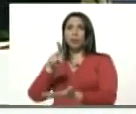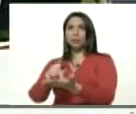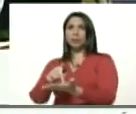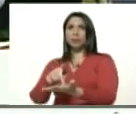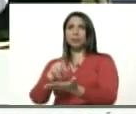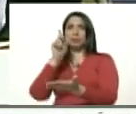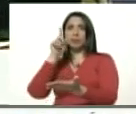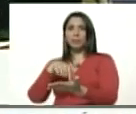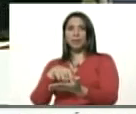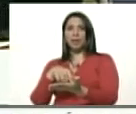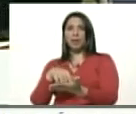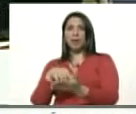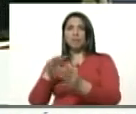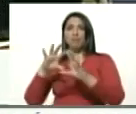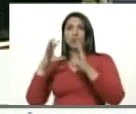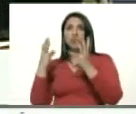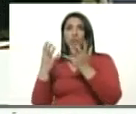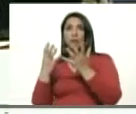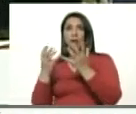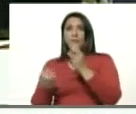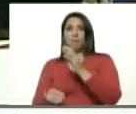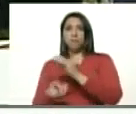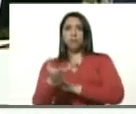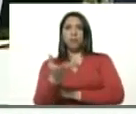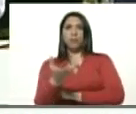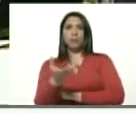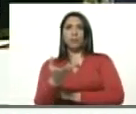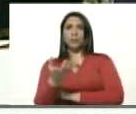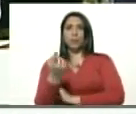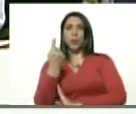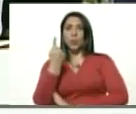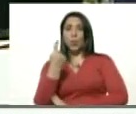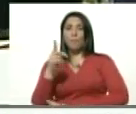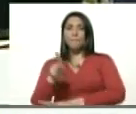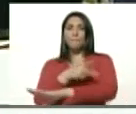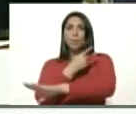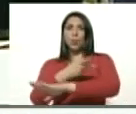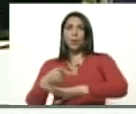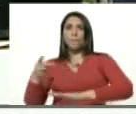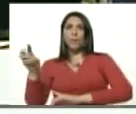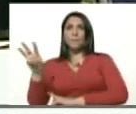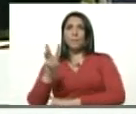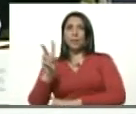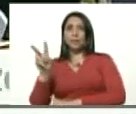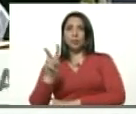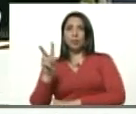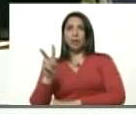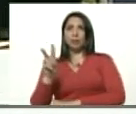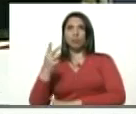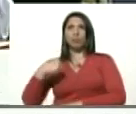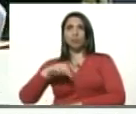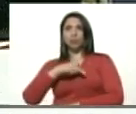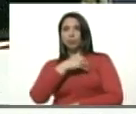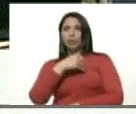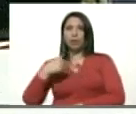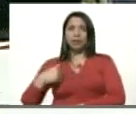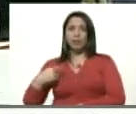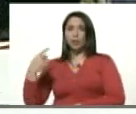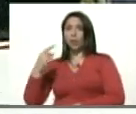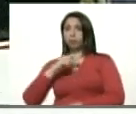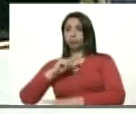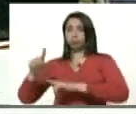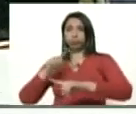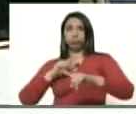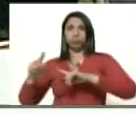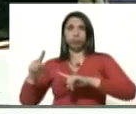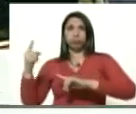al estreno mundial de un poema venezolano. Hemos querido que, cumpliendo la instrucción que usted